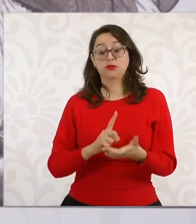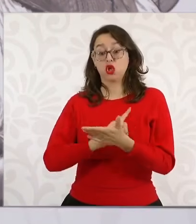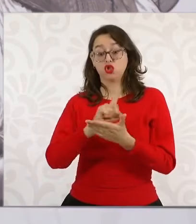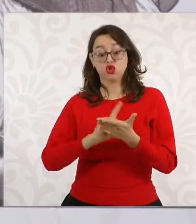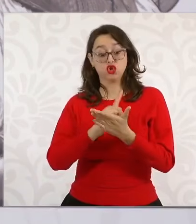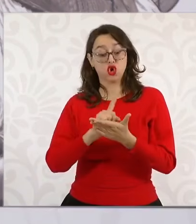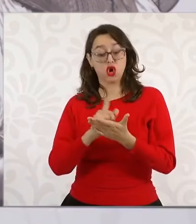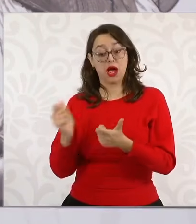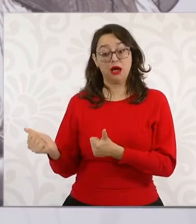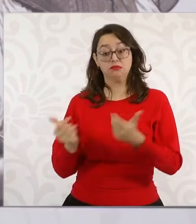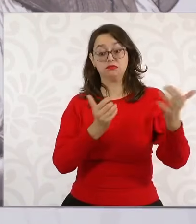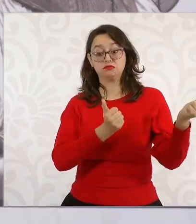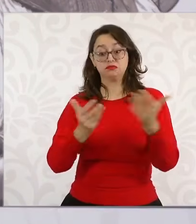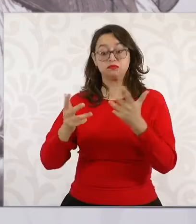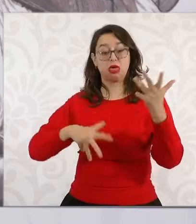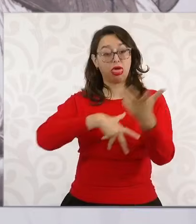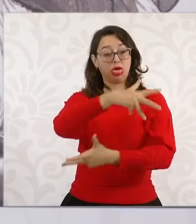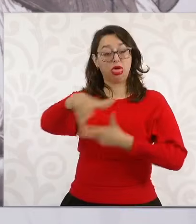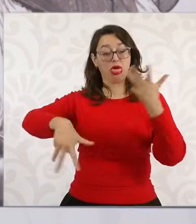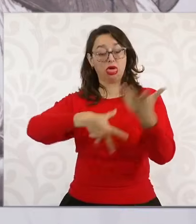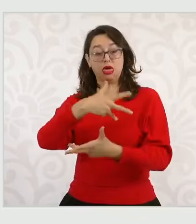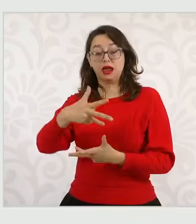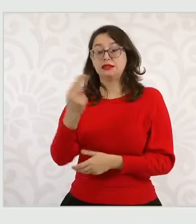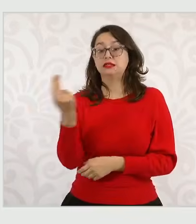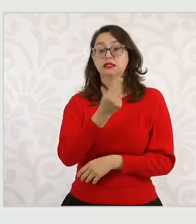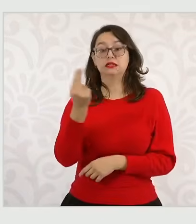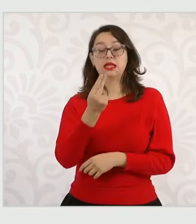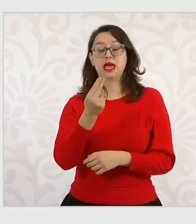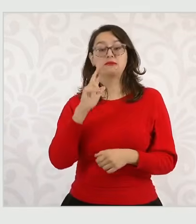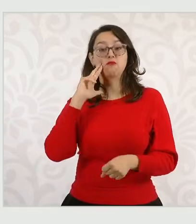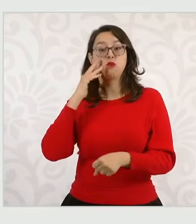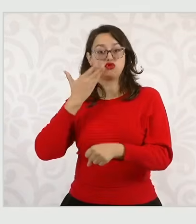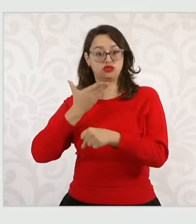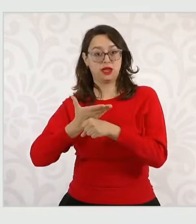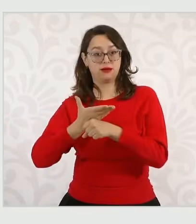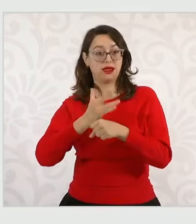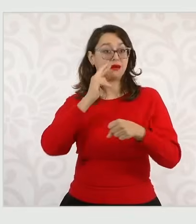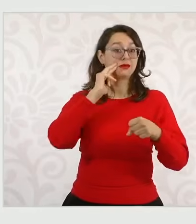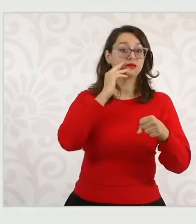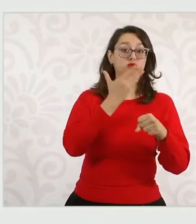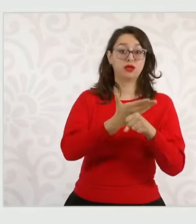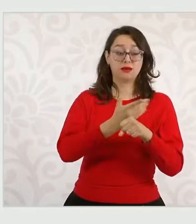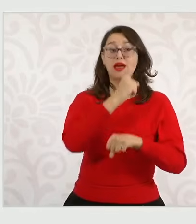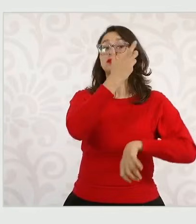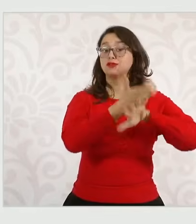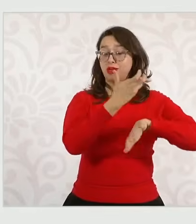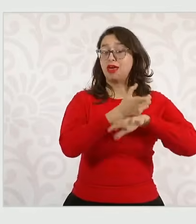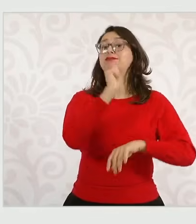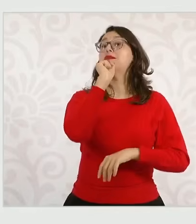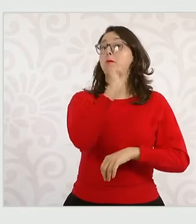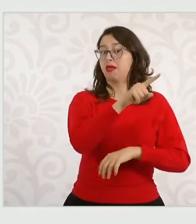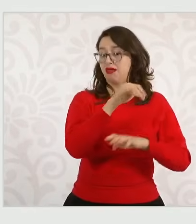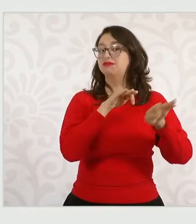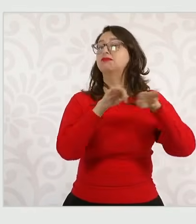drogas, se requiere corresponsabilidad. Estados Unidos tiene que hacer su parte, lo hemos